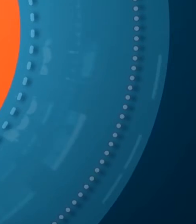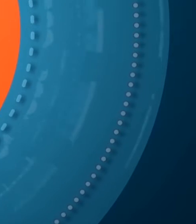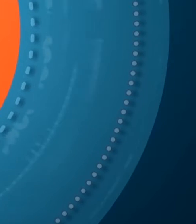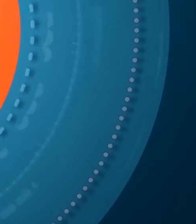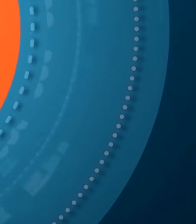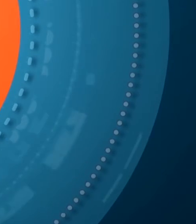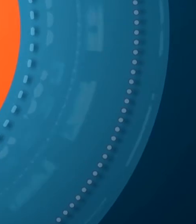¡Gracias!